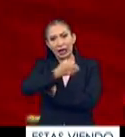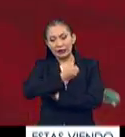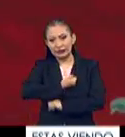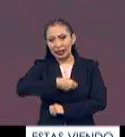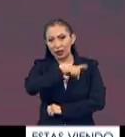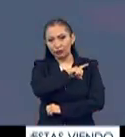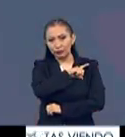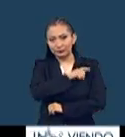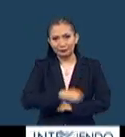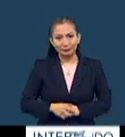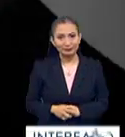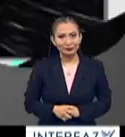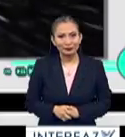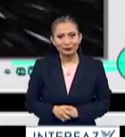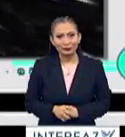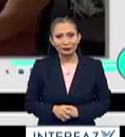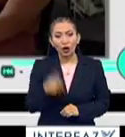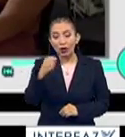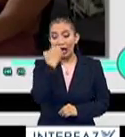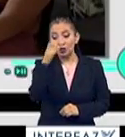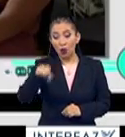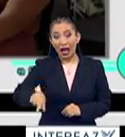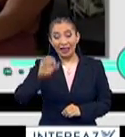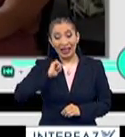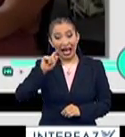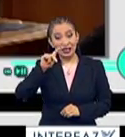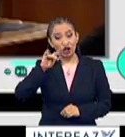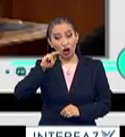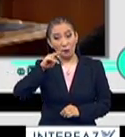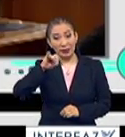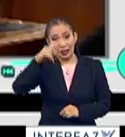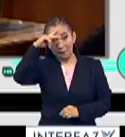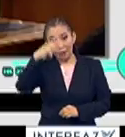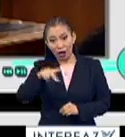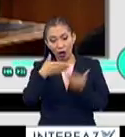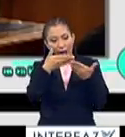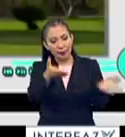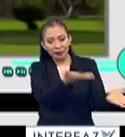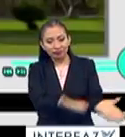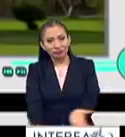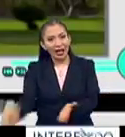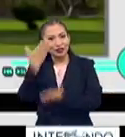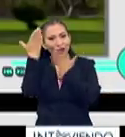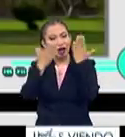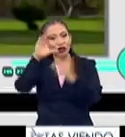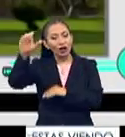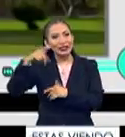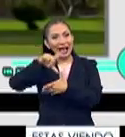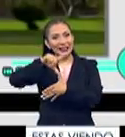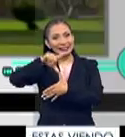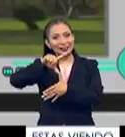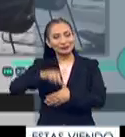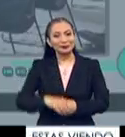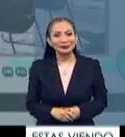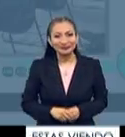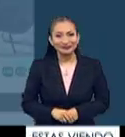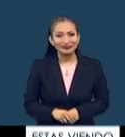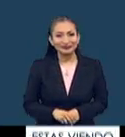médico. Una escuela de astronomía de México abre sus puertas a estudiantes de Latinoamérica.